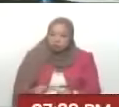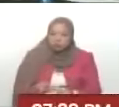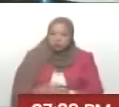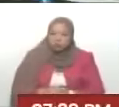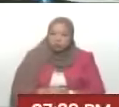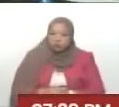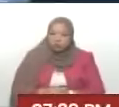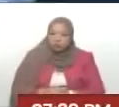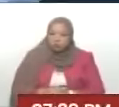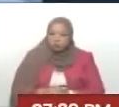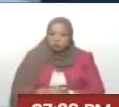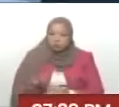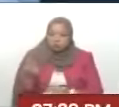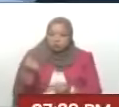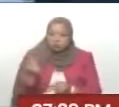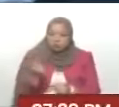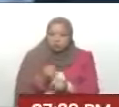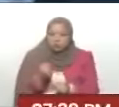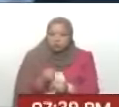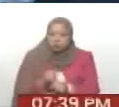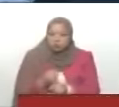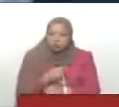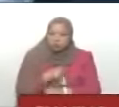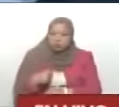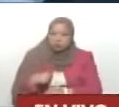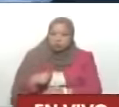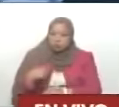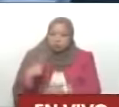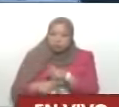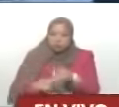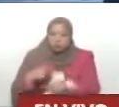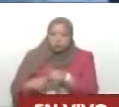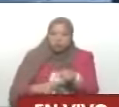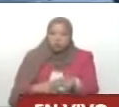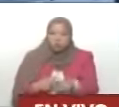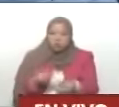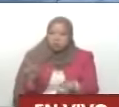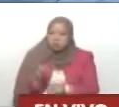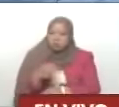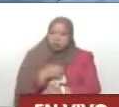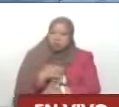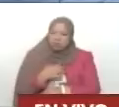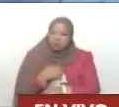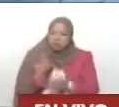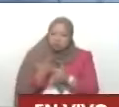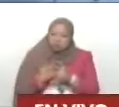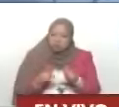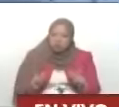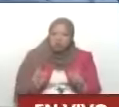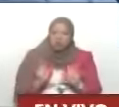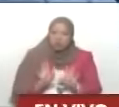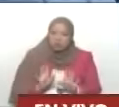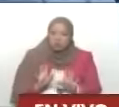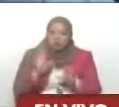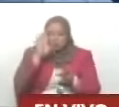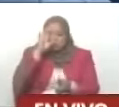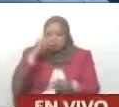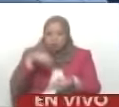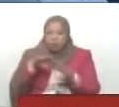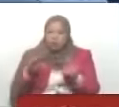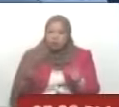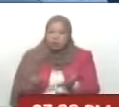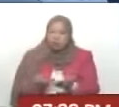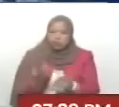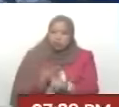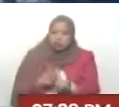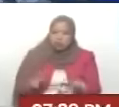Yo te pongo esta inversión, pero tú solamente vas a producir para esto y para esto. No, no, no, yo soy libre. Es un acuerdo del mundo libre.